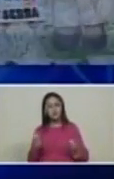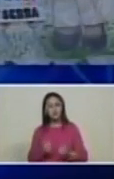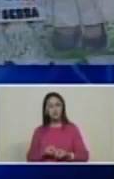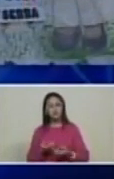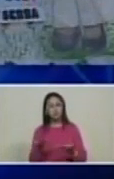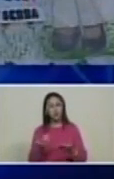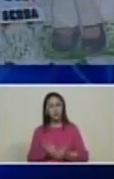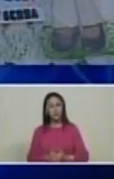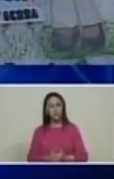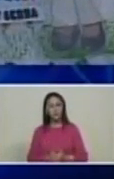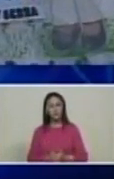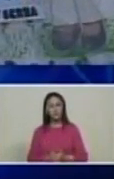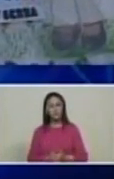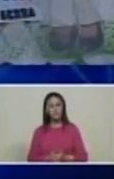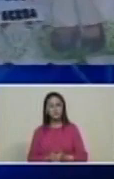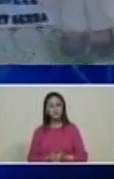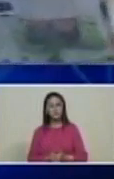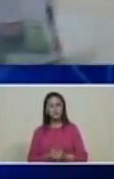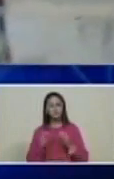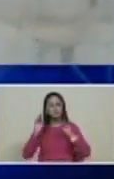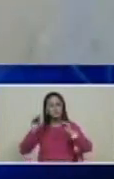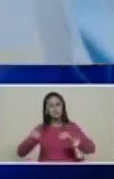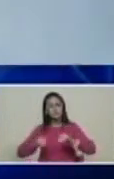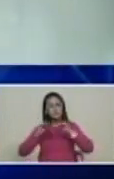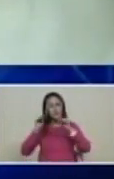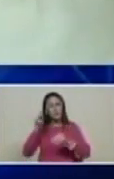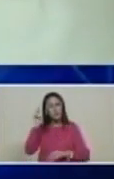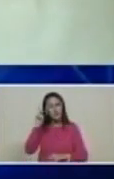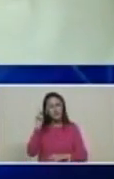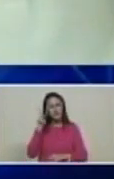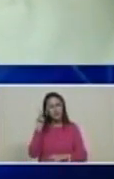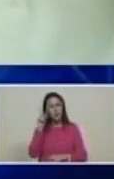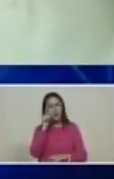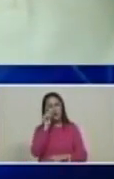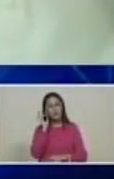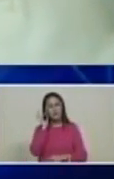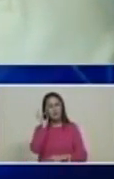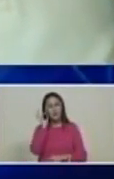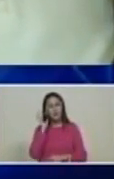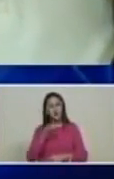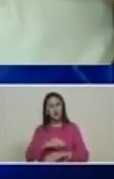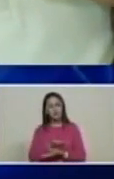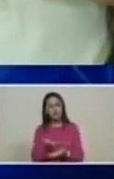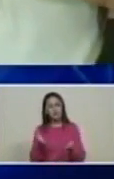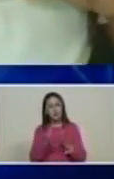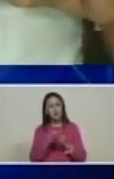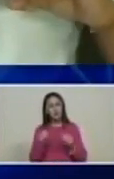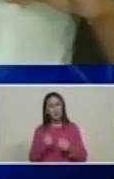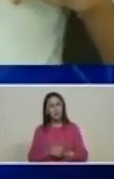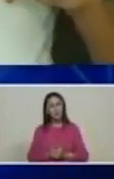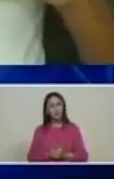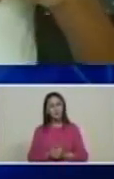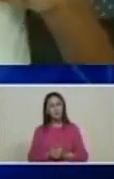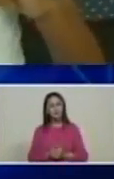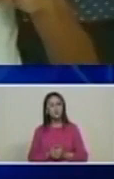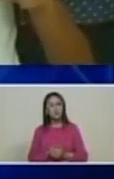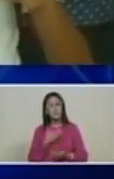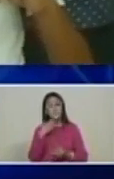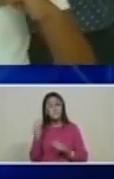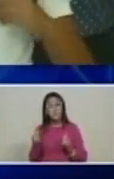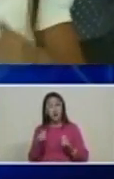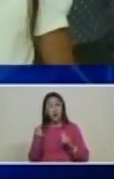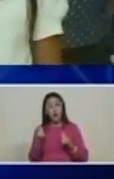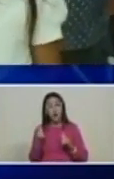da. Y allí es donde yo le hago un llamado a los profesores, a las profesoras, al magisterio venezolano, Aristóbulo, mejorar la